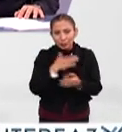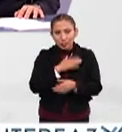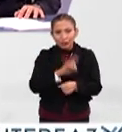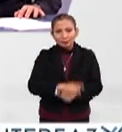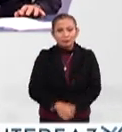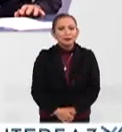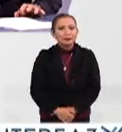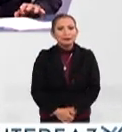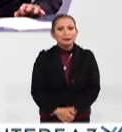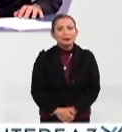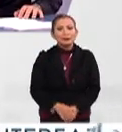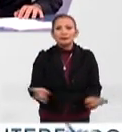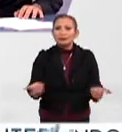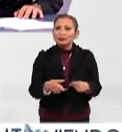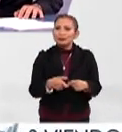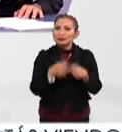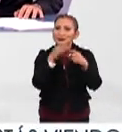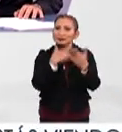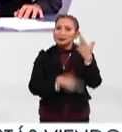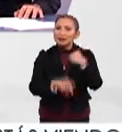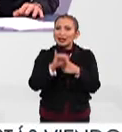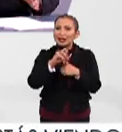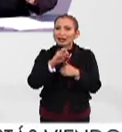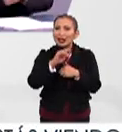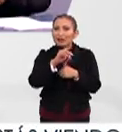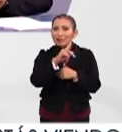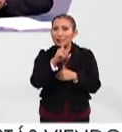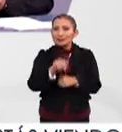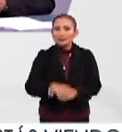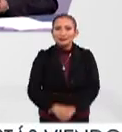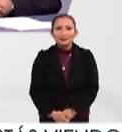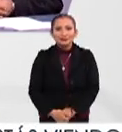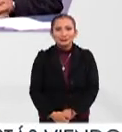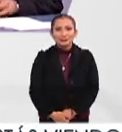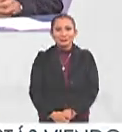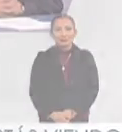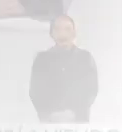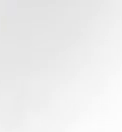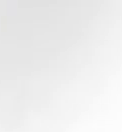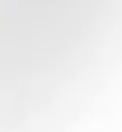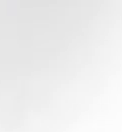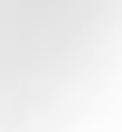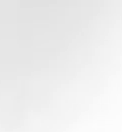día. Vamos a hacer una breve pausa, regresamos. Esto es Interfaz.